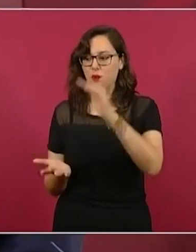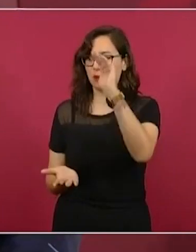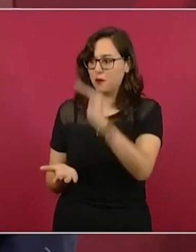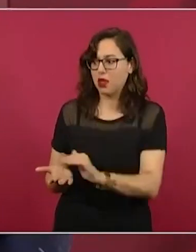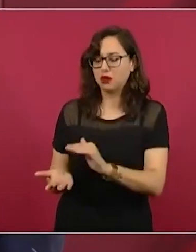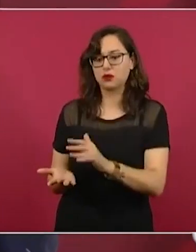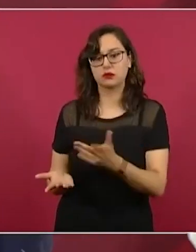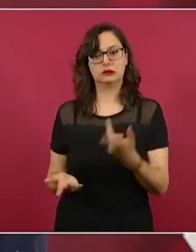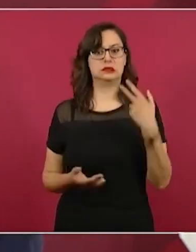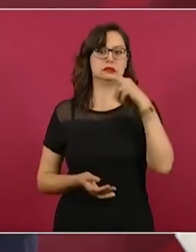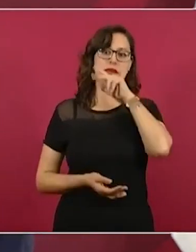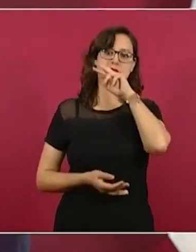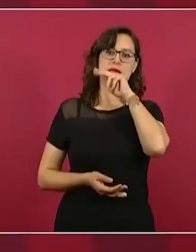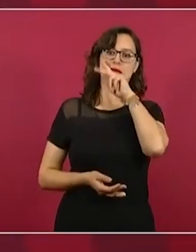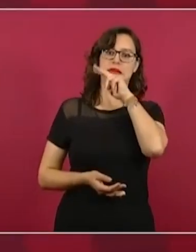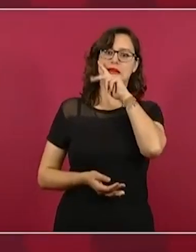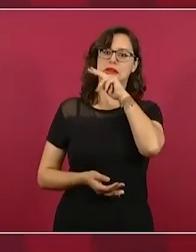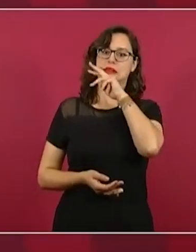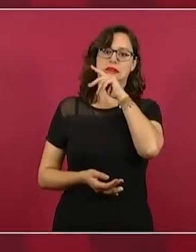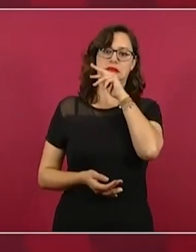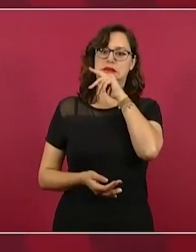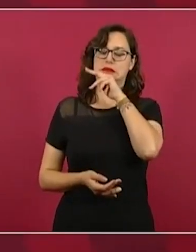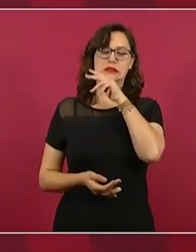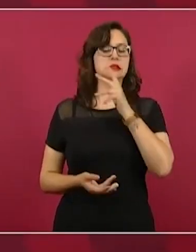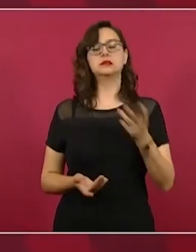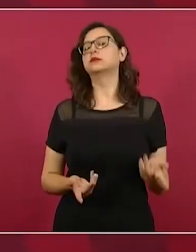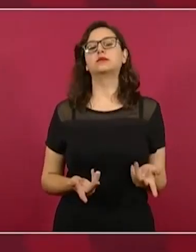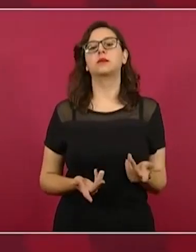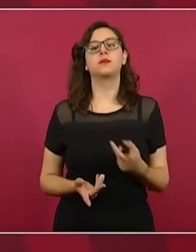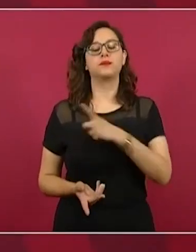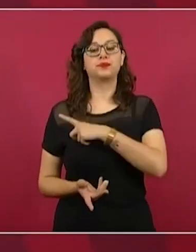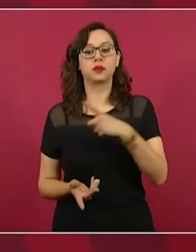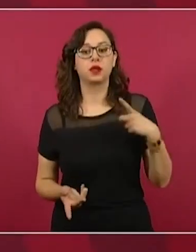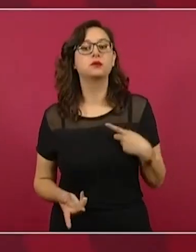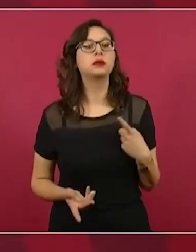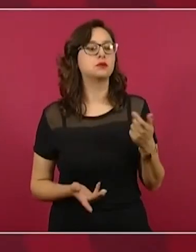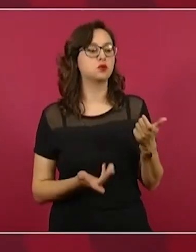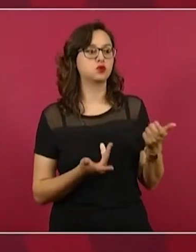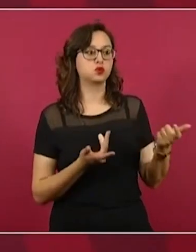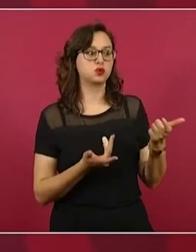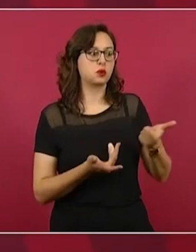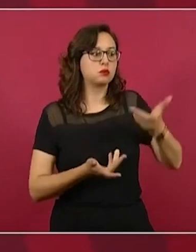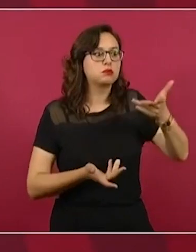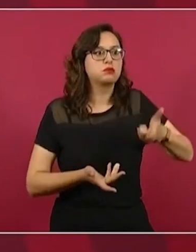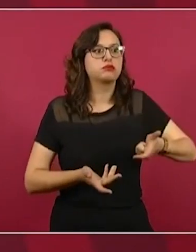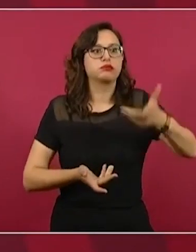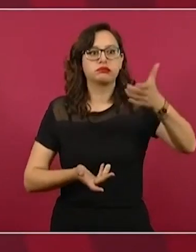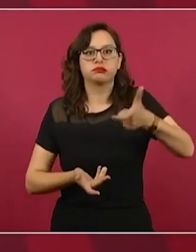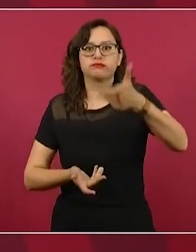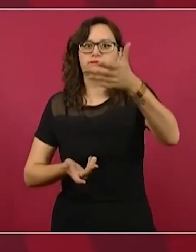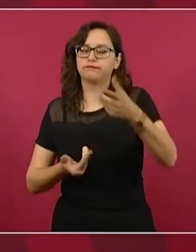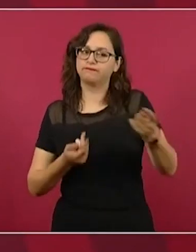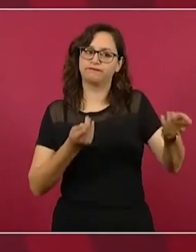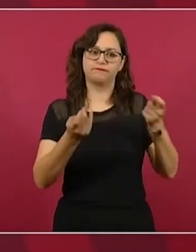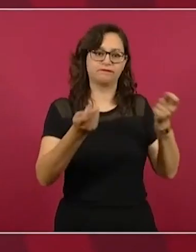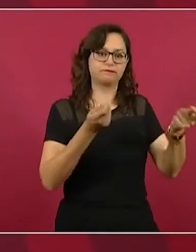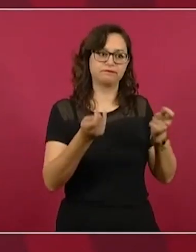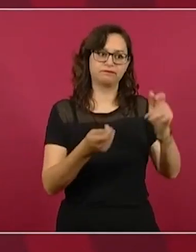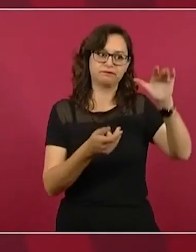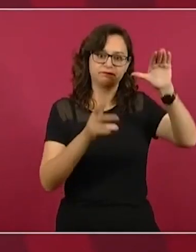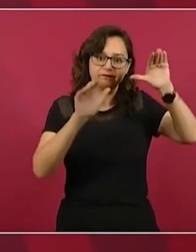si tenemos más oferta, pues vamos a poder